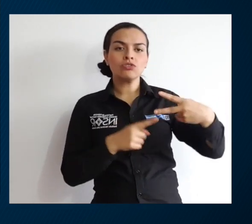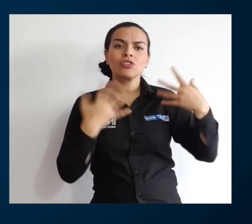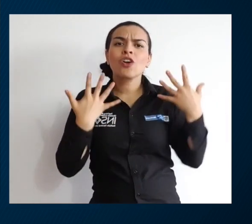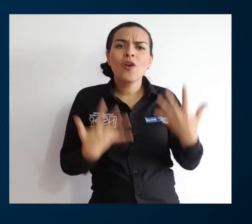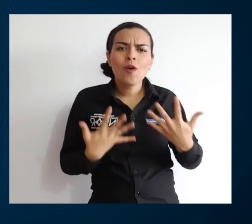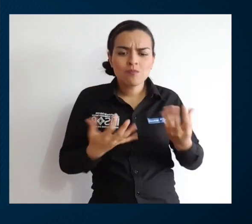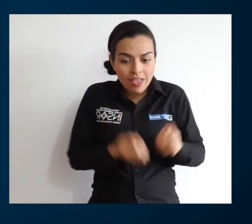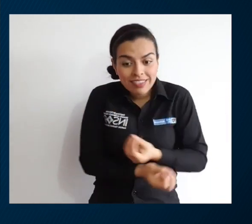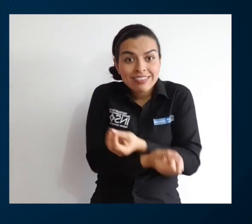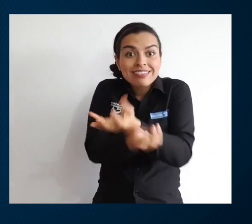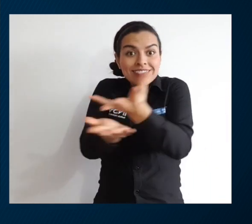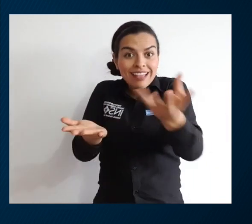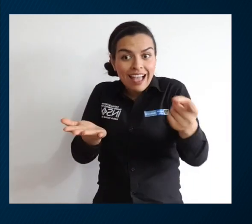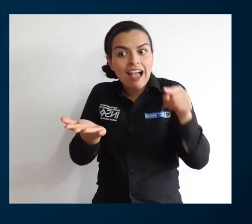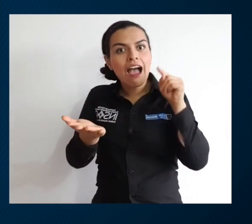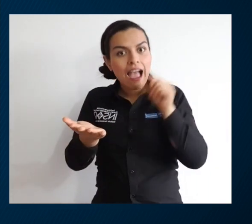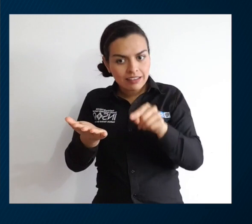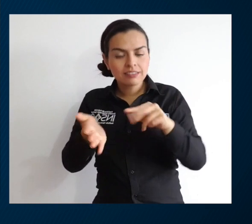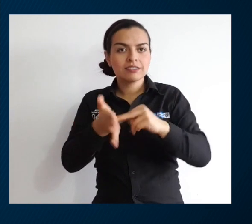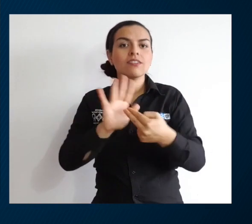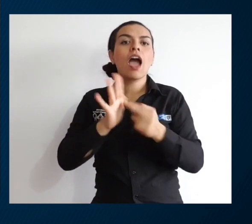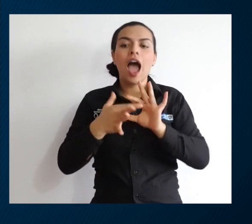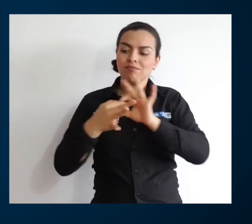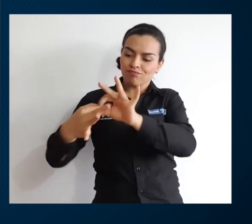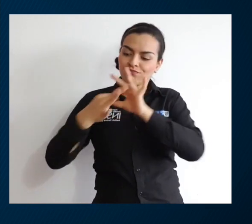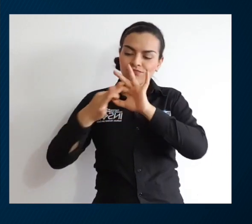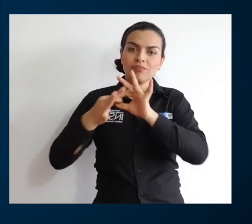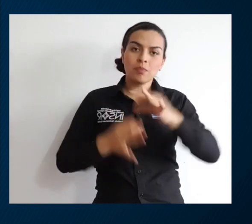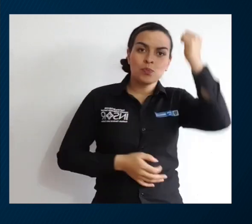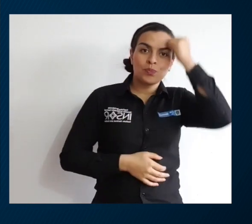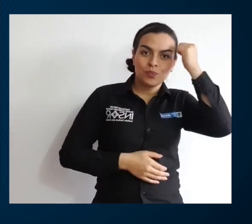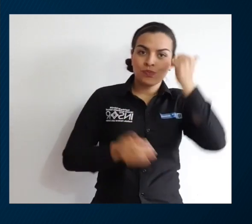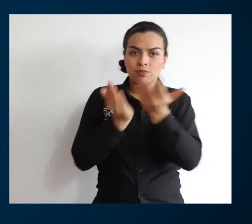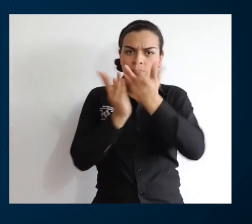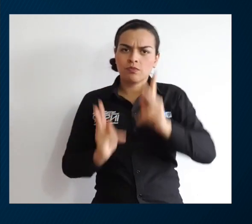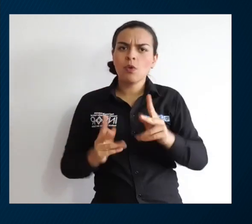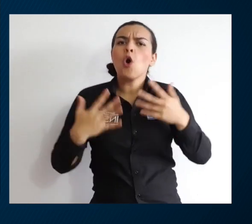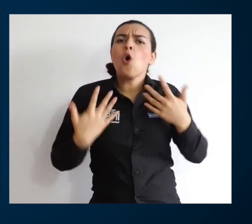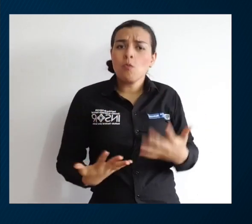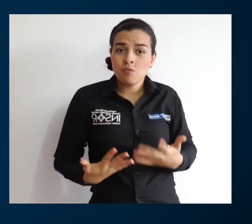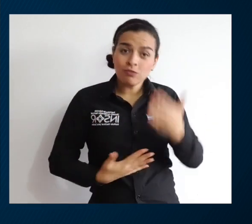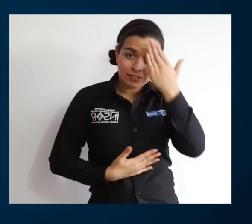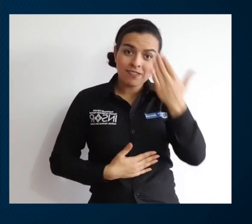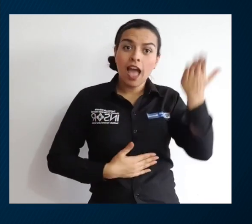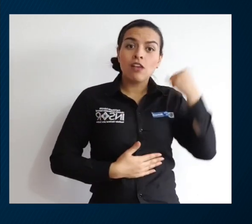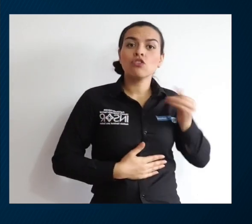conocimiento, pues acá nos incluyó un doble reto, y era pensarnos cómo lo vamos a hacer para que esos materiales que llegan sean el enlace entre el